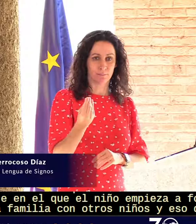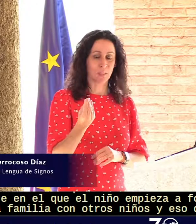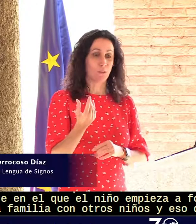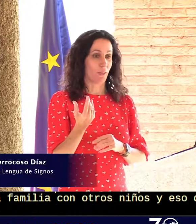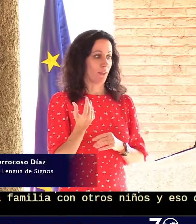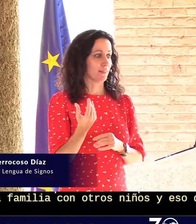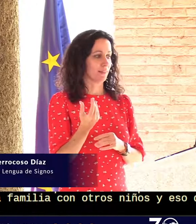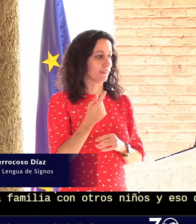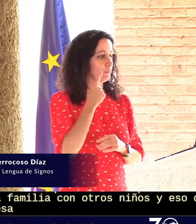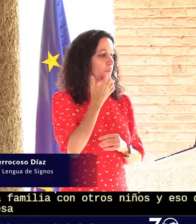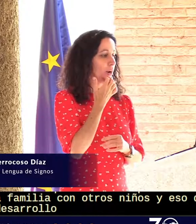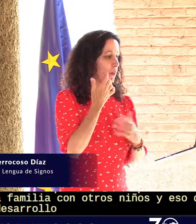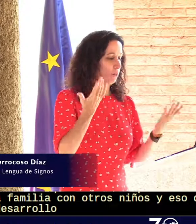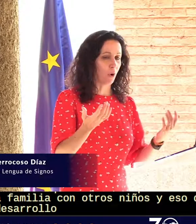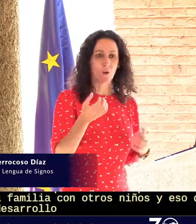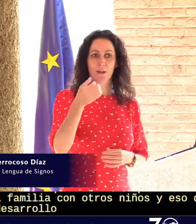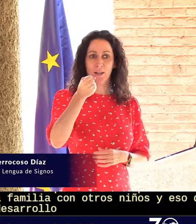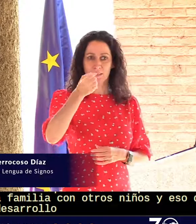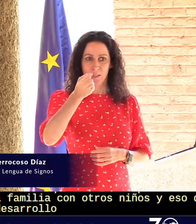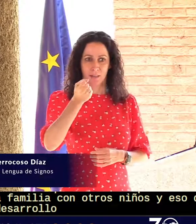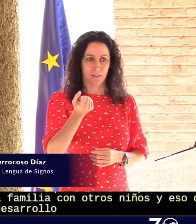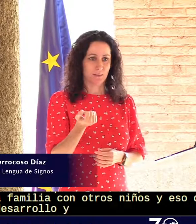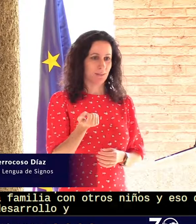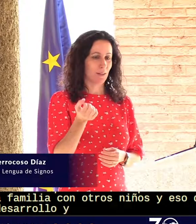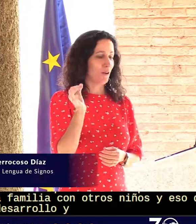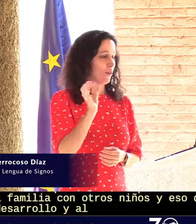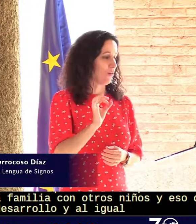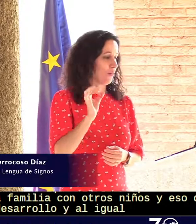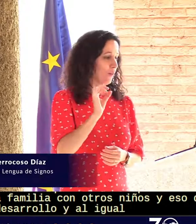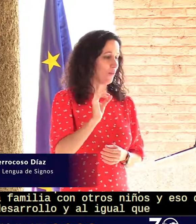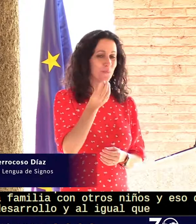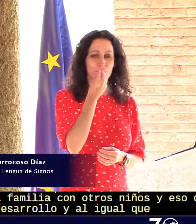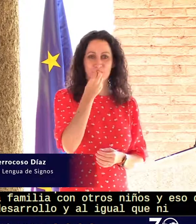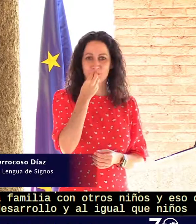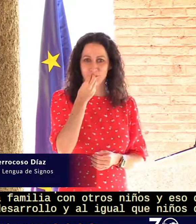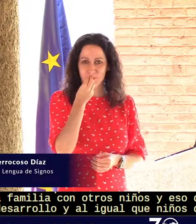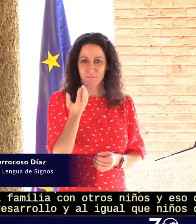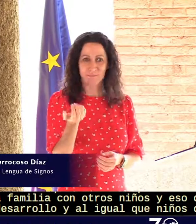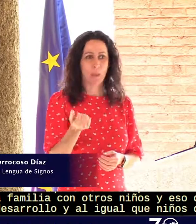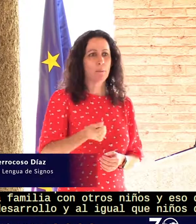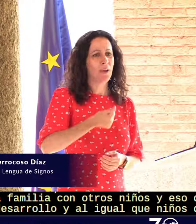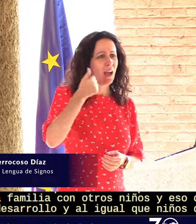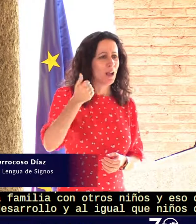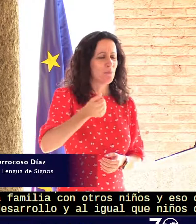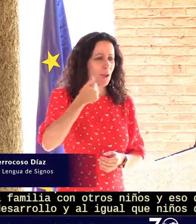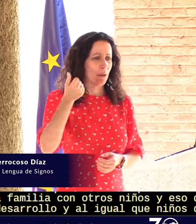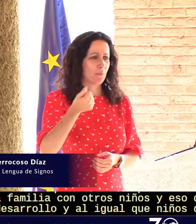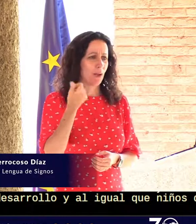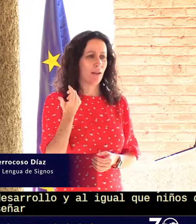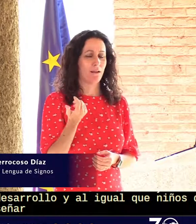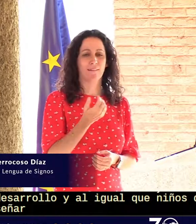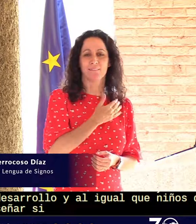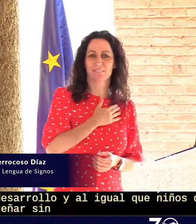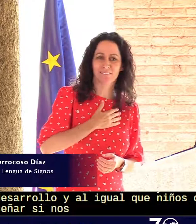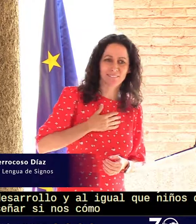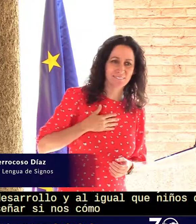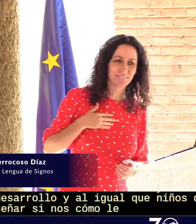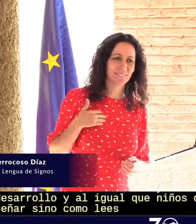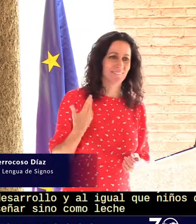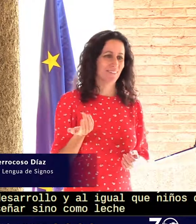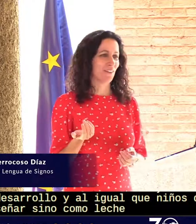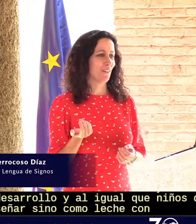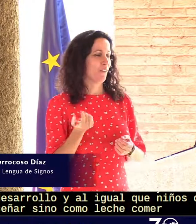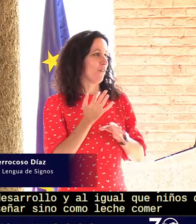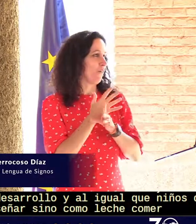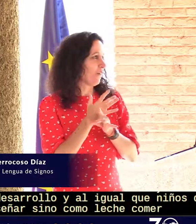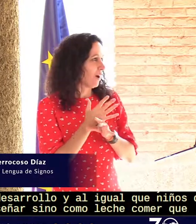sordo un desarrollo al igual que niños de su edad eh si le quiero enseñar signos como le